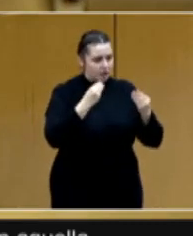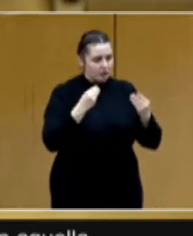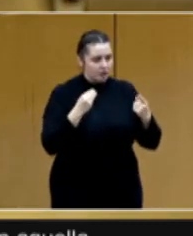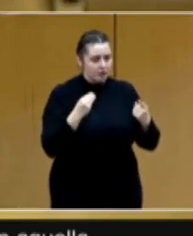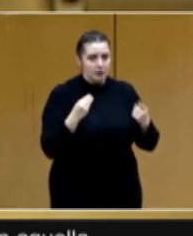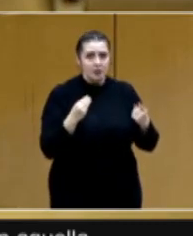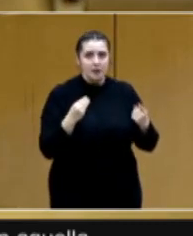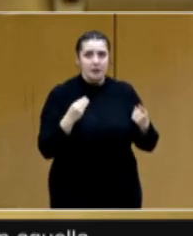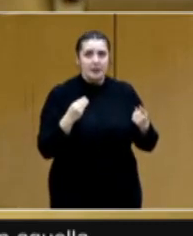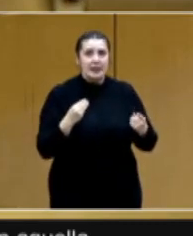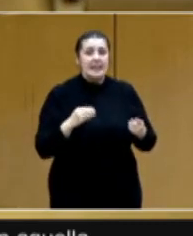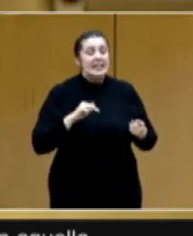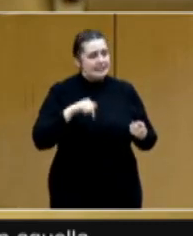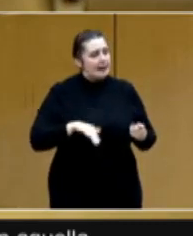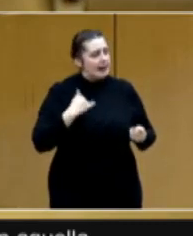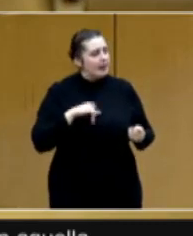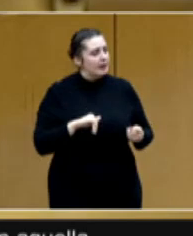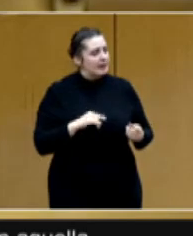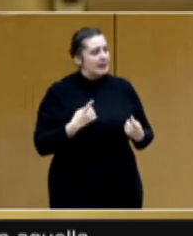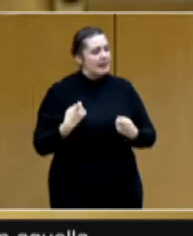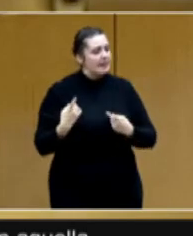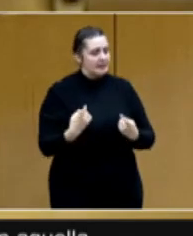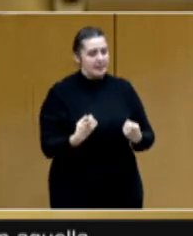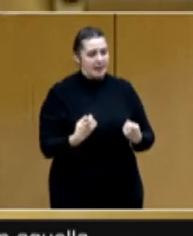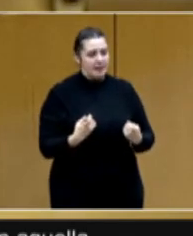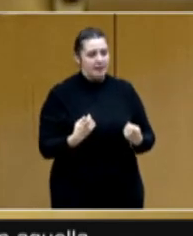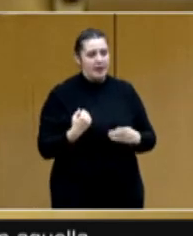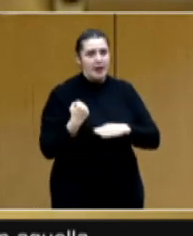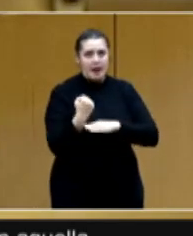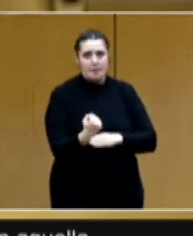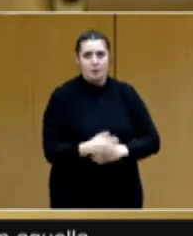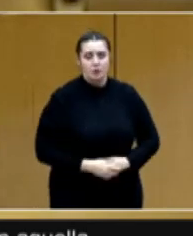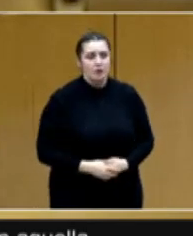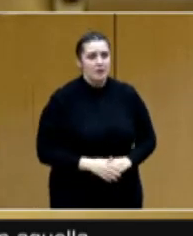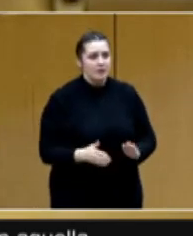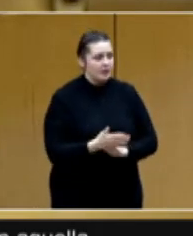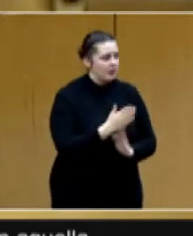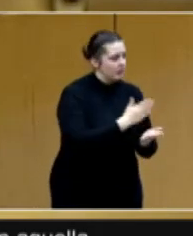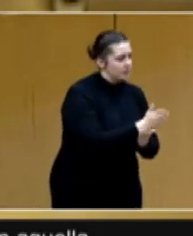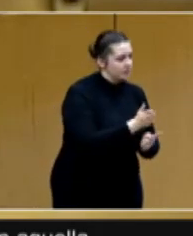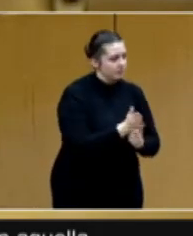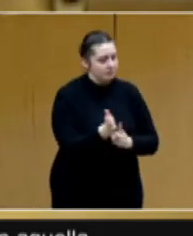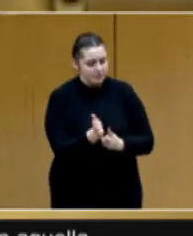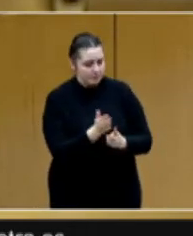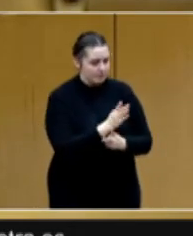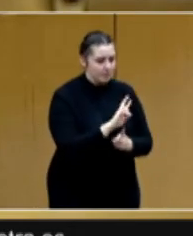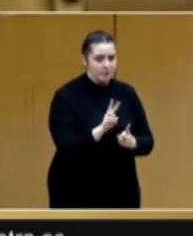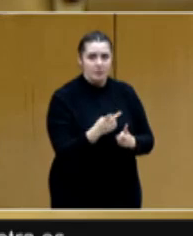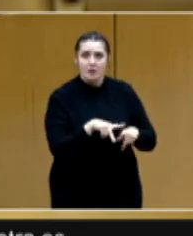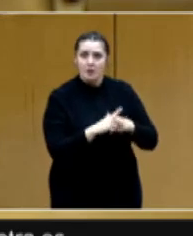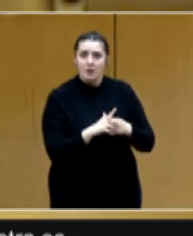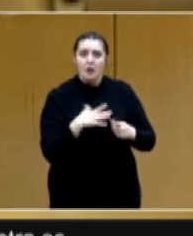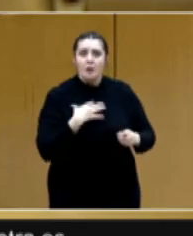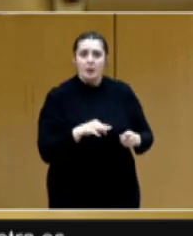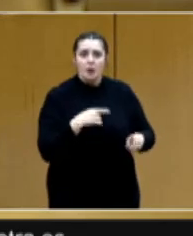ya tiene una necesidad actual de apoyos esta doble faz de los instrumentos creo que puede servir para distinguirlos pero